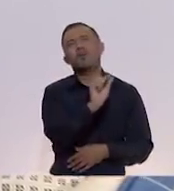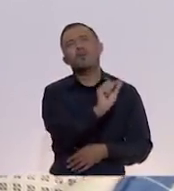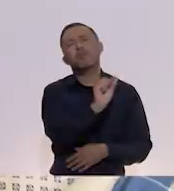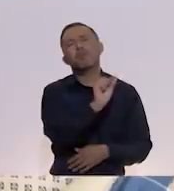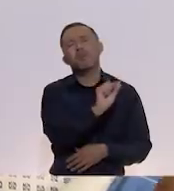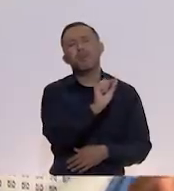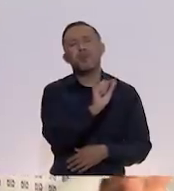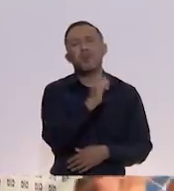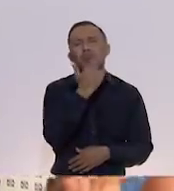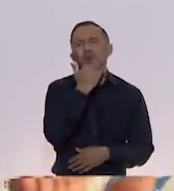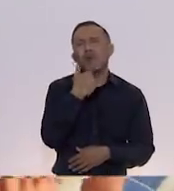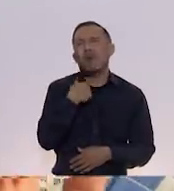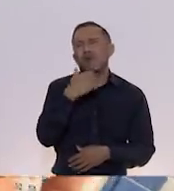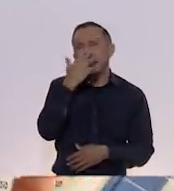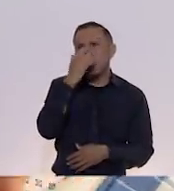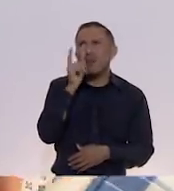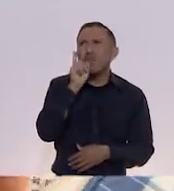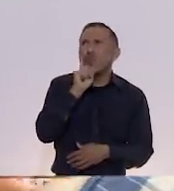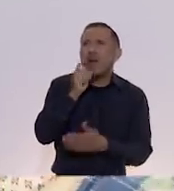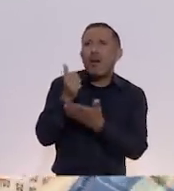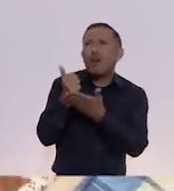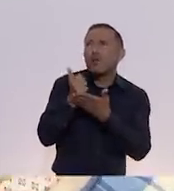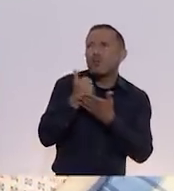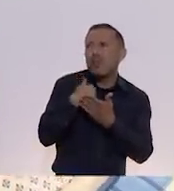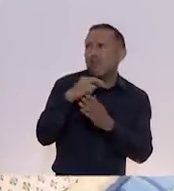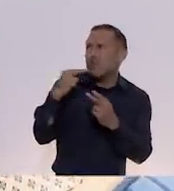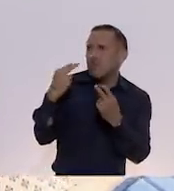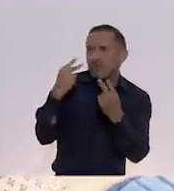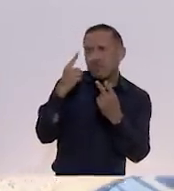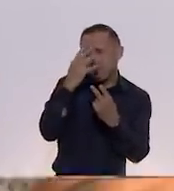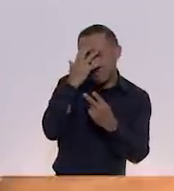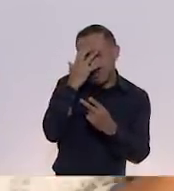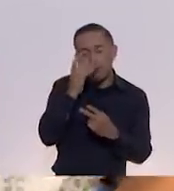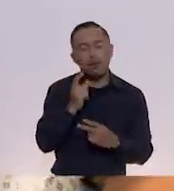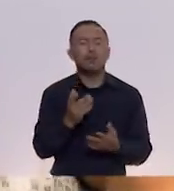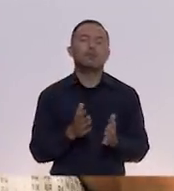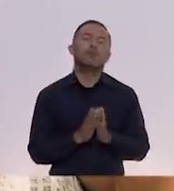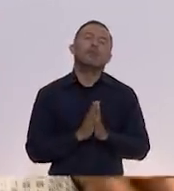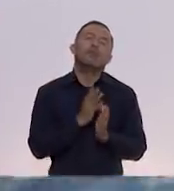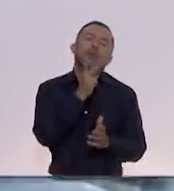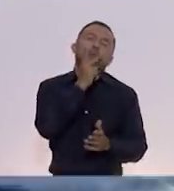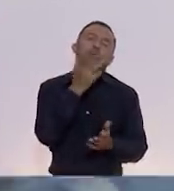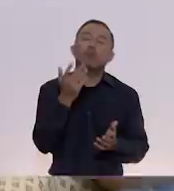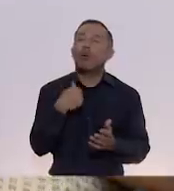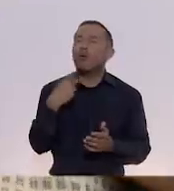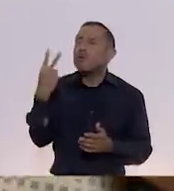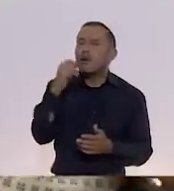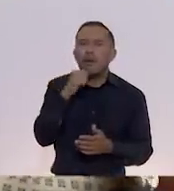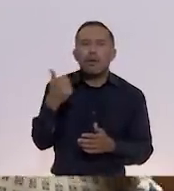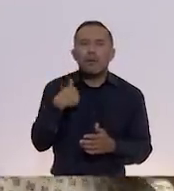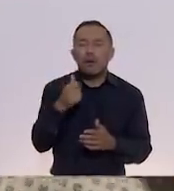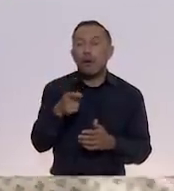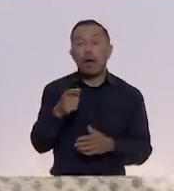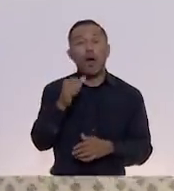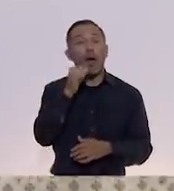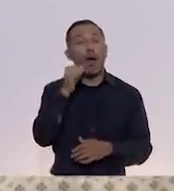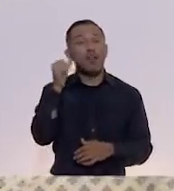da mucha pena que las mujeres me vean en pata de perro. No me vean. No me vean. Ayer estuve todo el día en